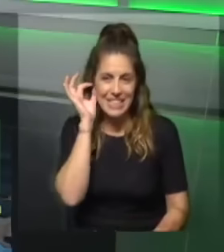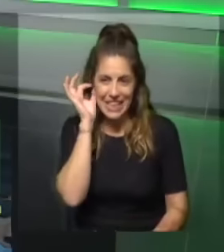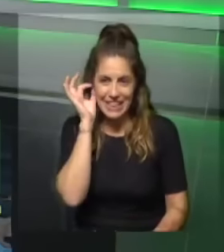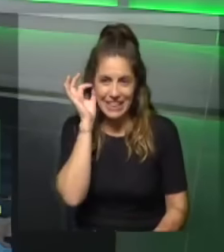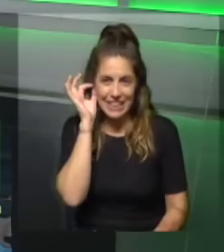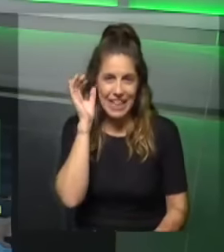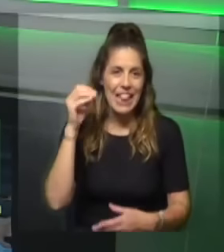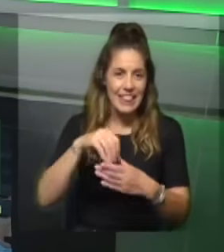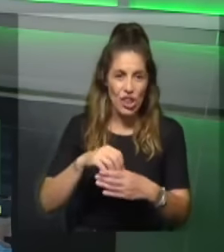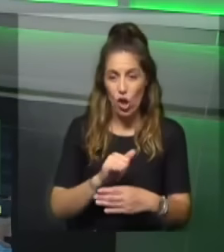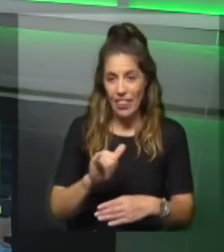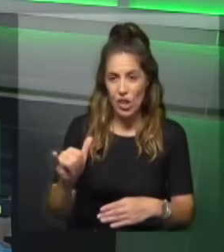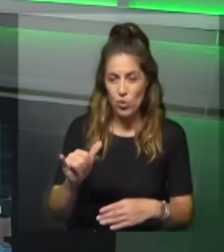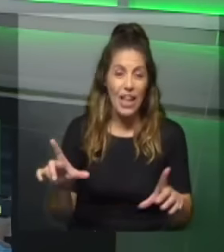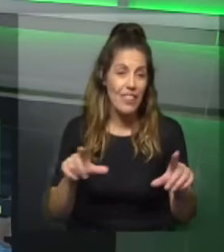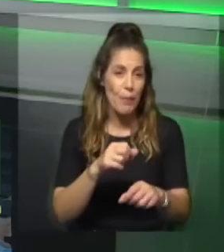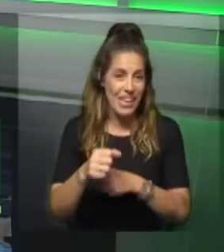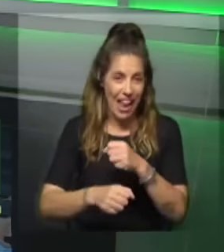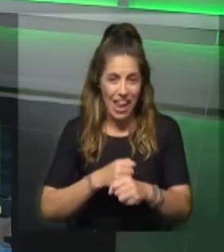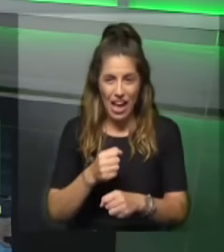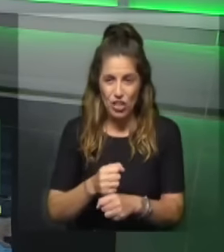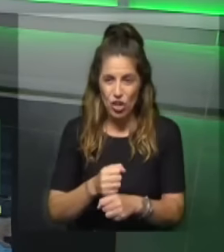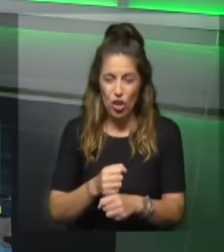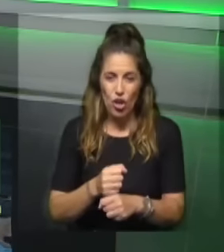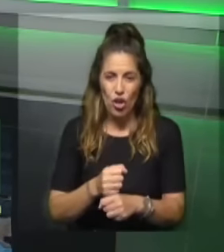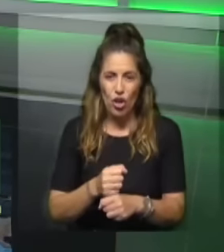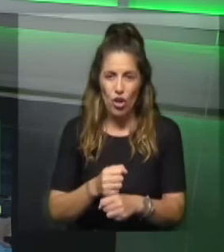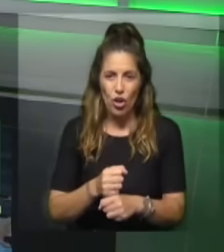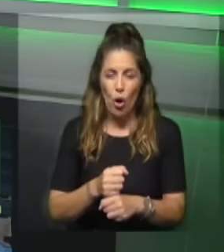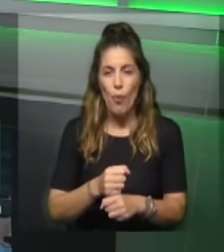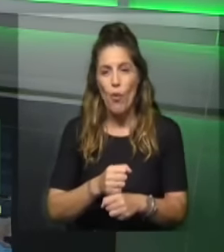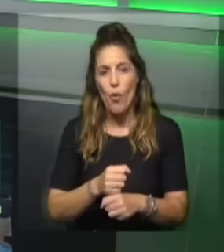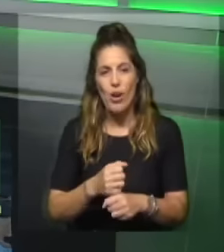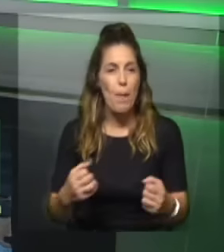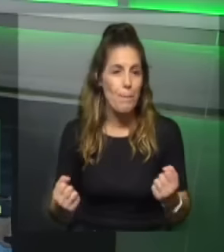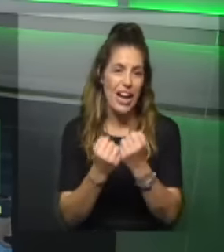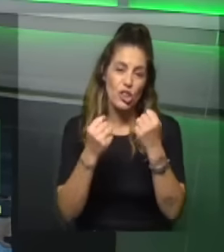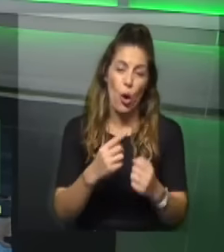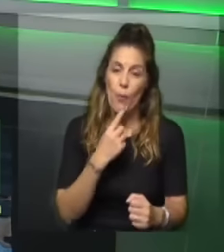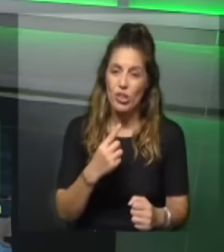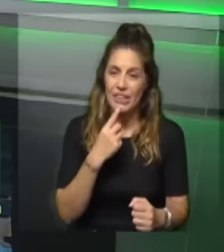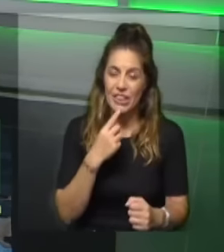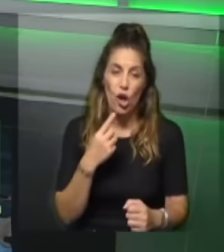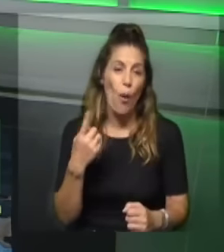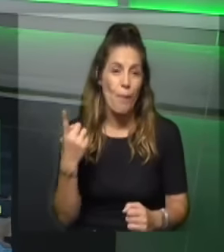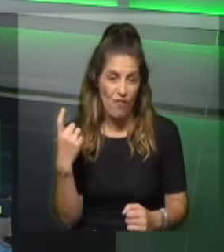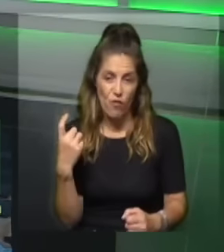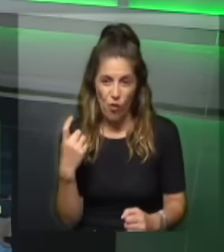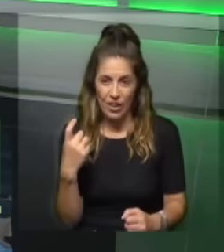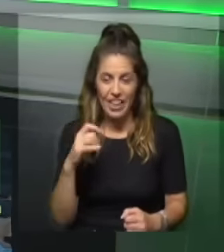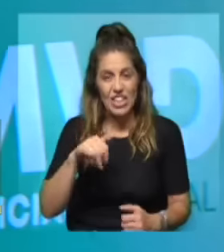renuncias termina el año con una especie de marset 2 no con un impacto político más fuerte que lo hemos hablado en